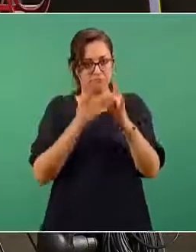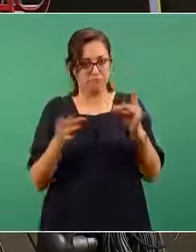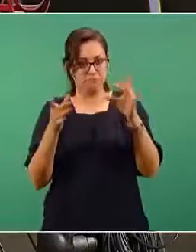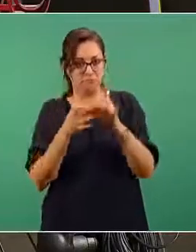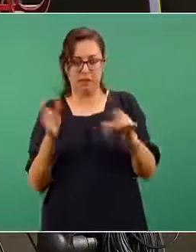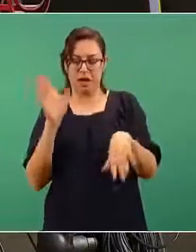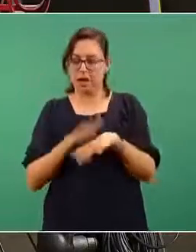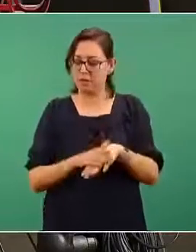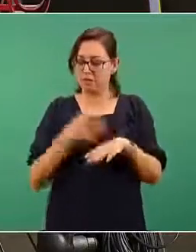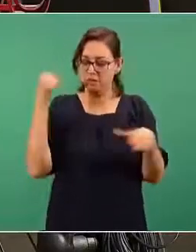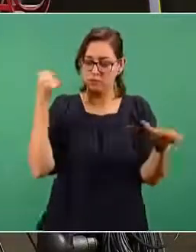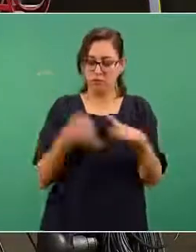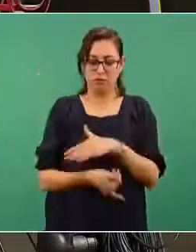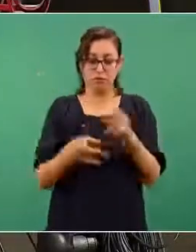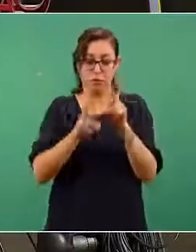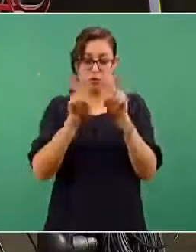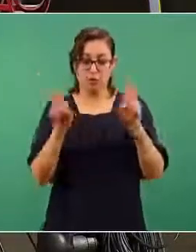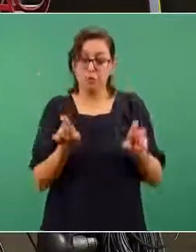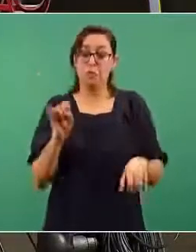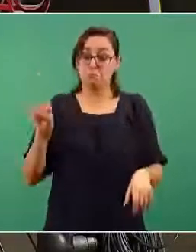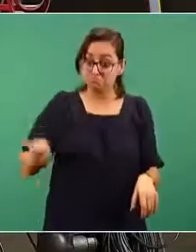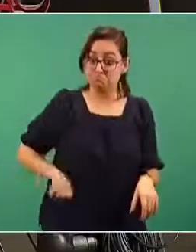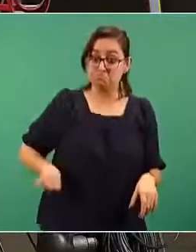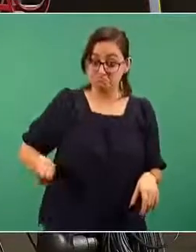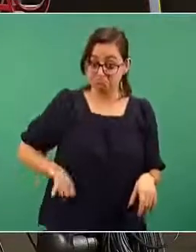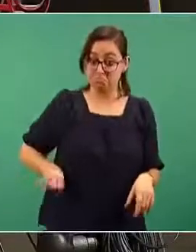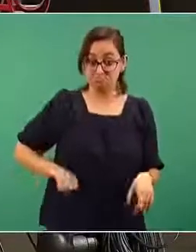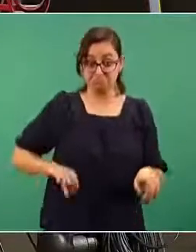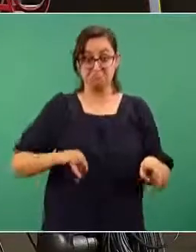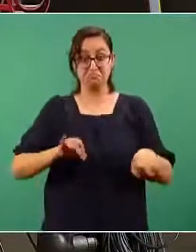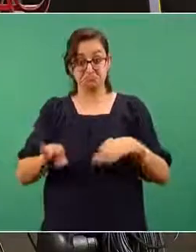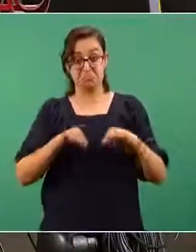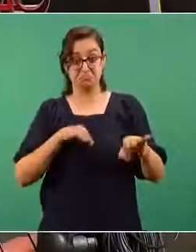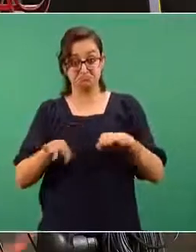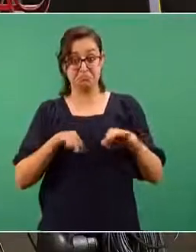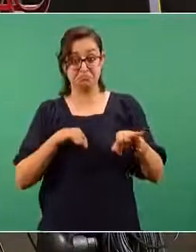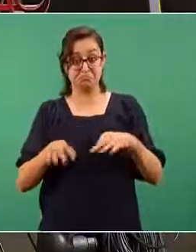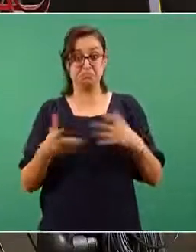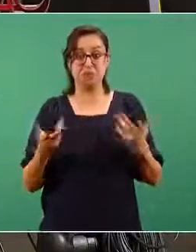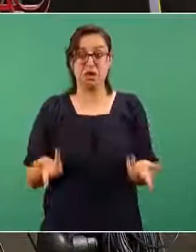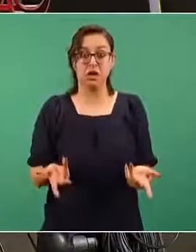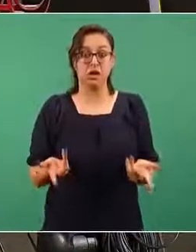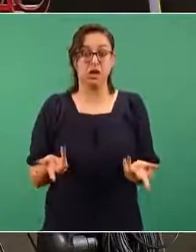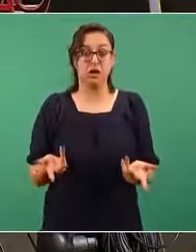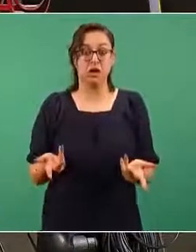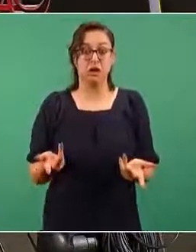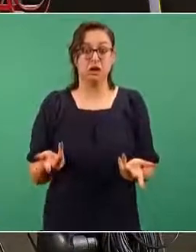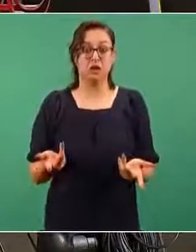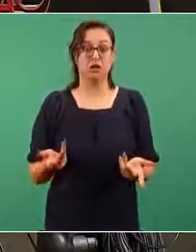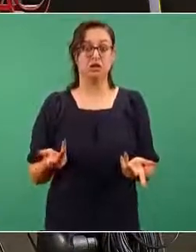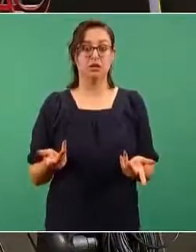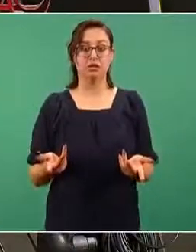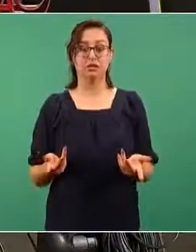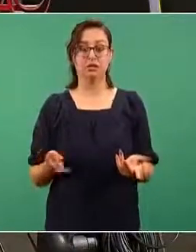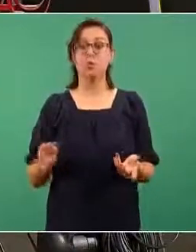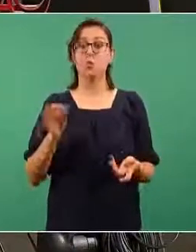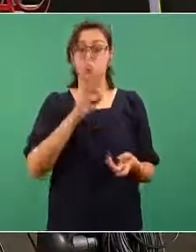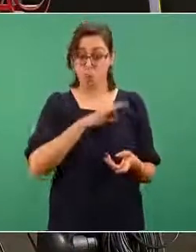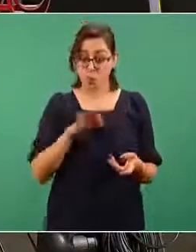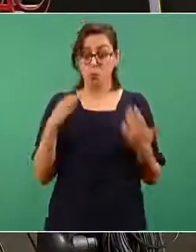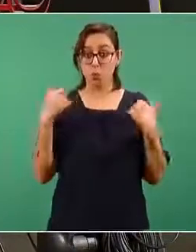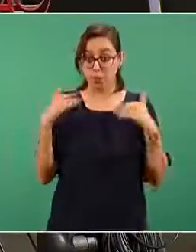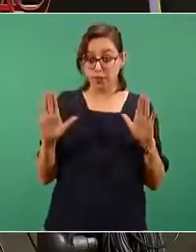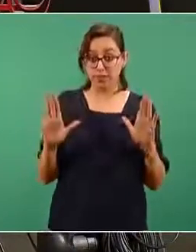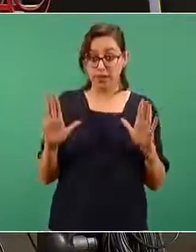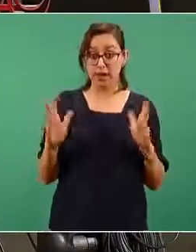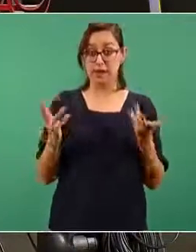de estos trabajos tan interesantes y que, bueno, en caso de que se pudiera lograr alguno de ellos, que lo que